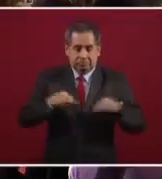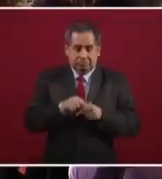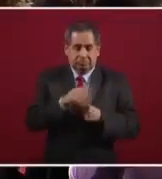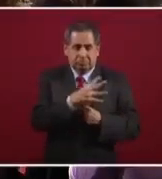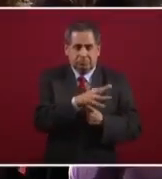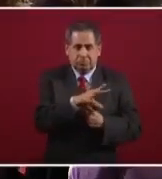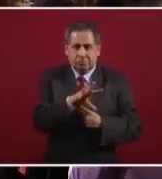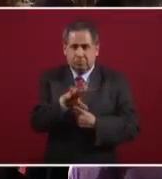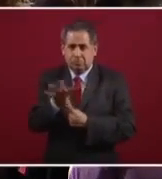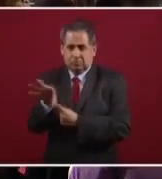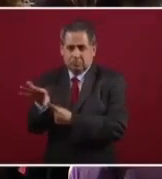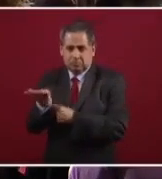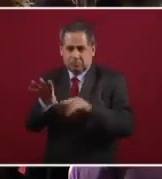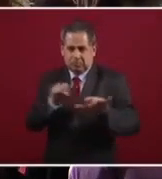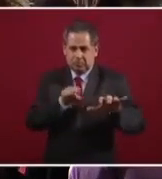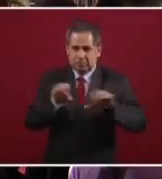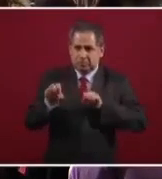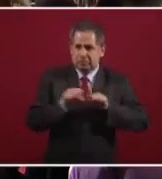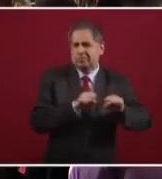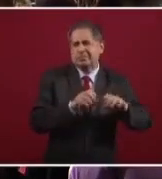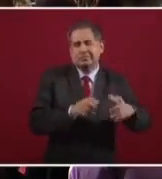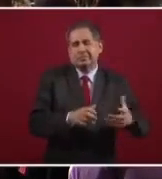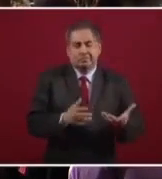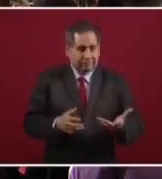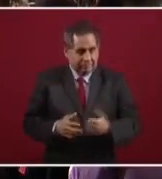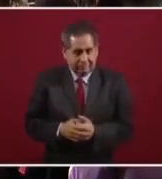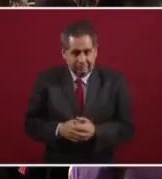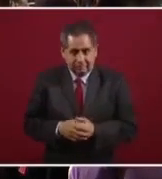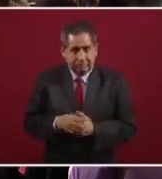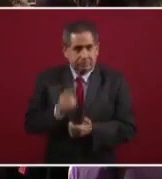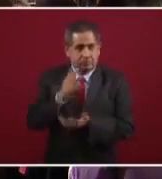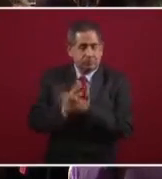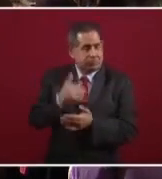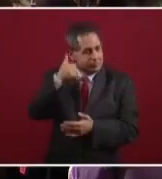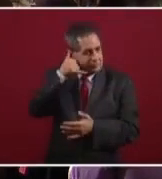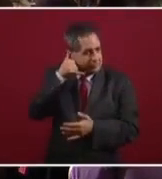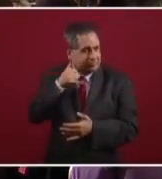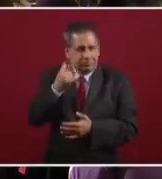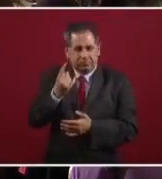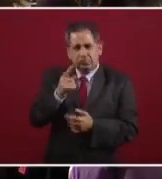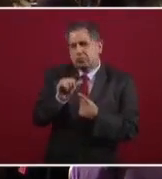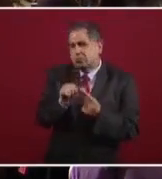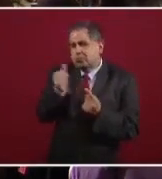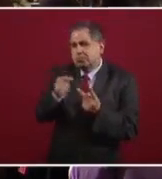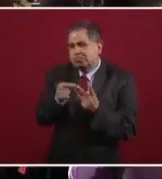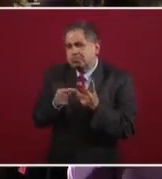No solo es el teléfono,